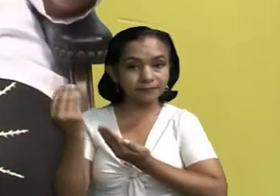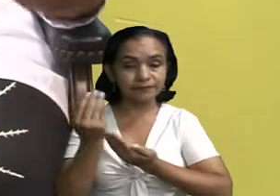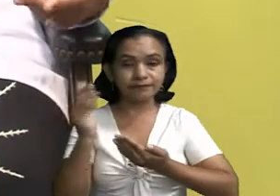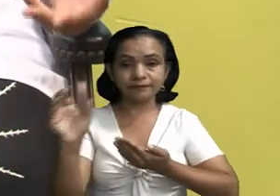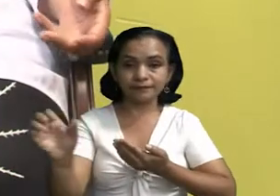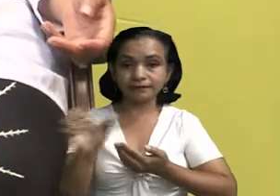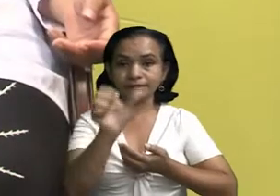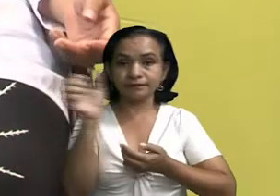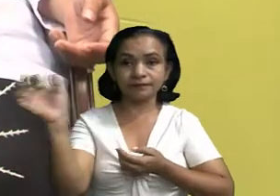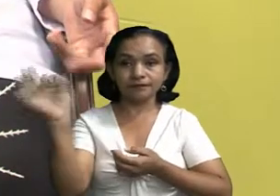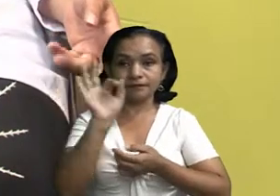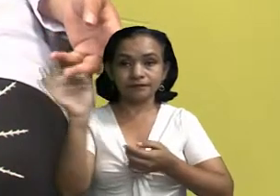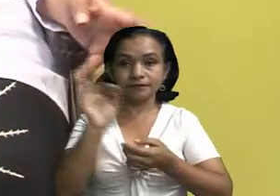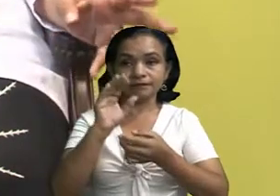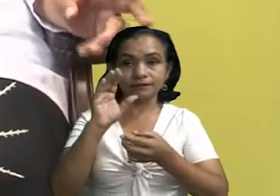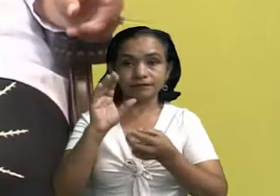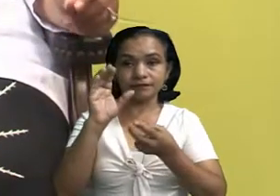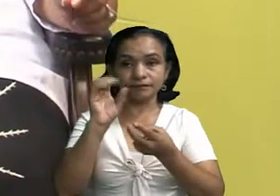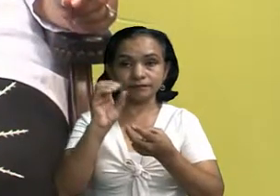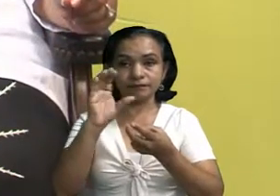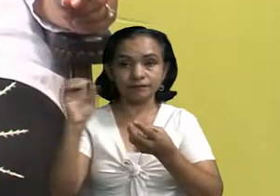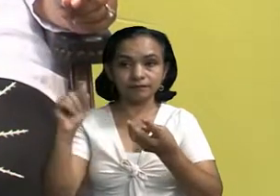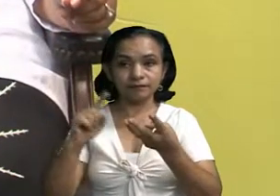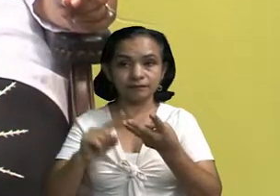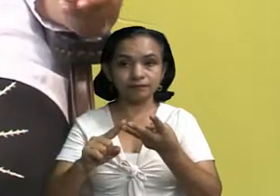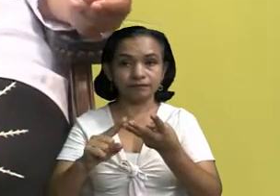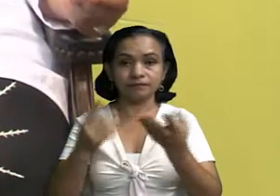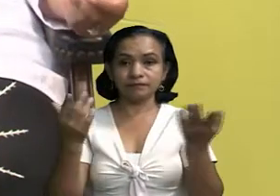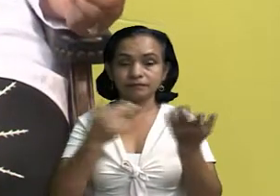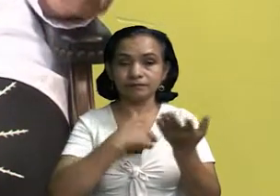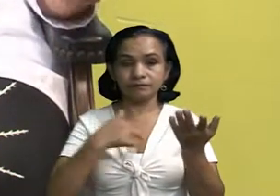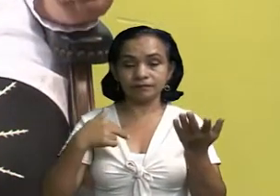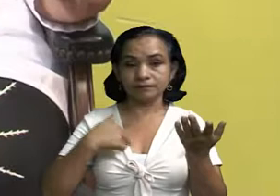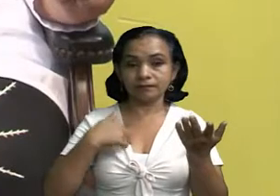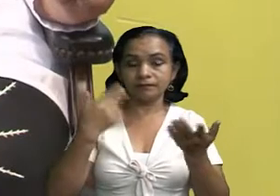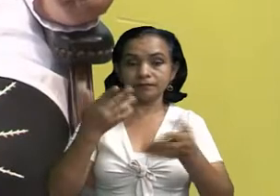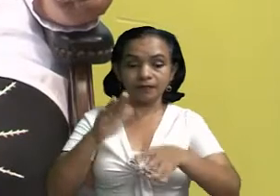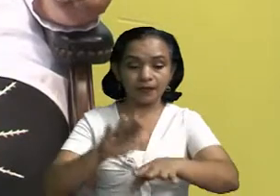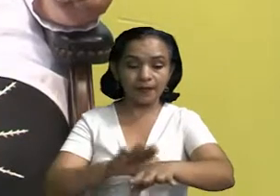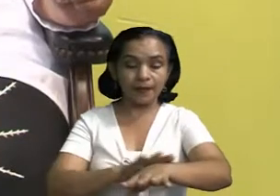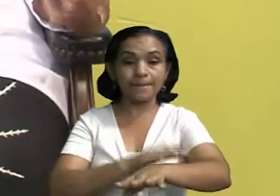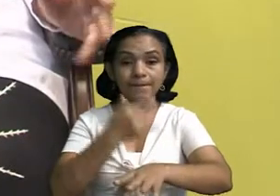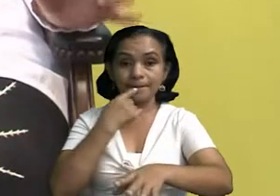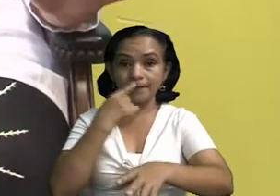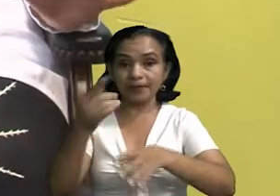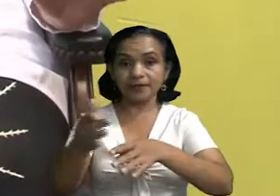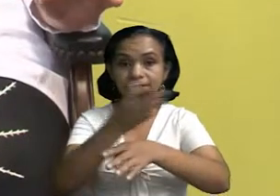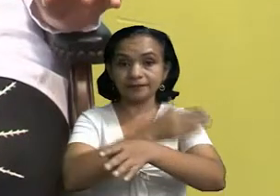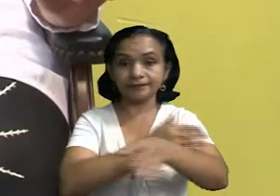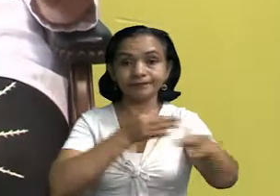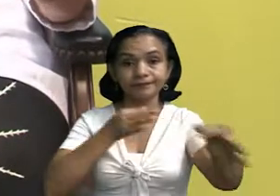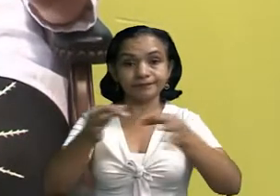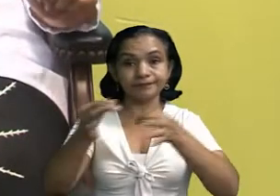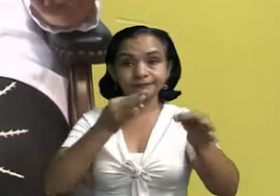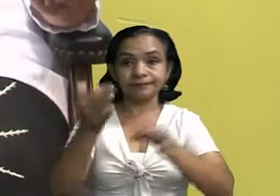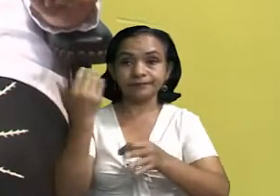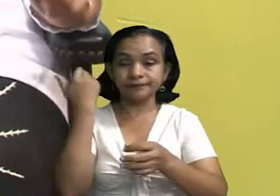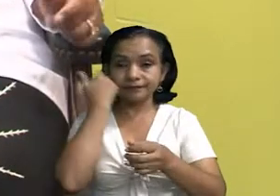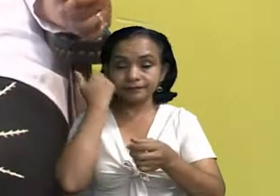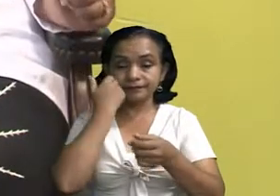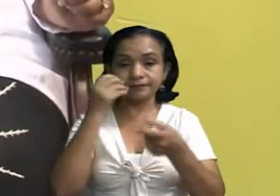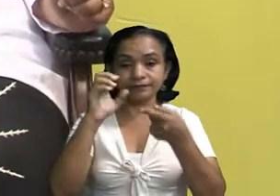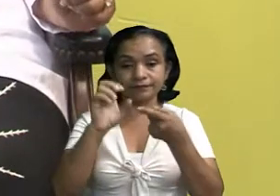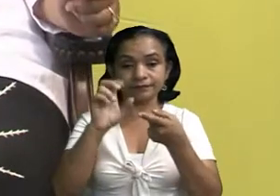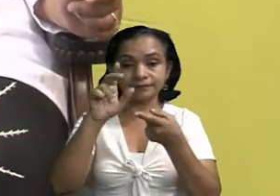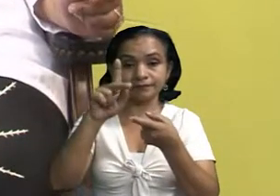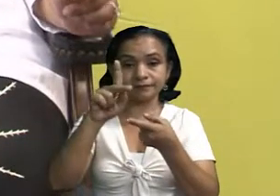otros tipos de estreptococos. Están los estreptococos que viven en la piel, como les decía, que dan enfermedades como impétigo, y